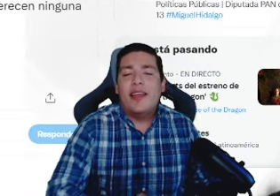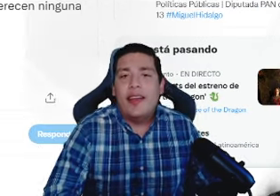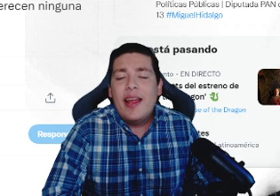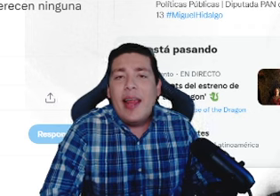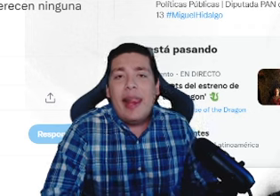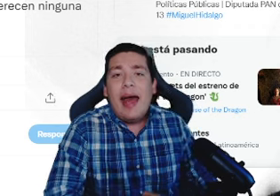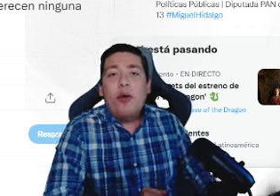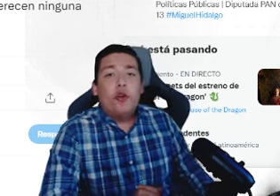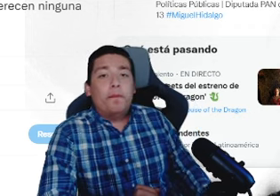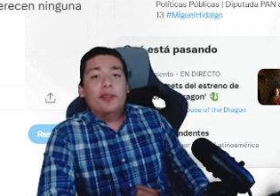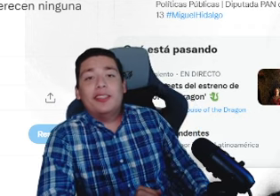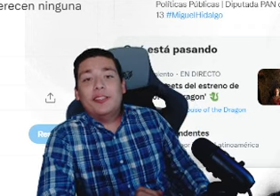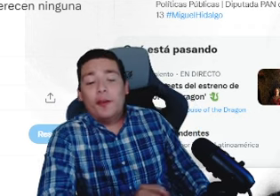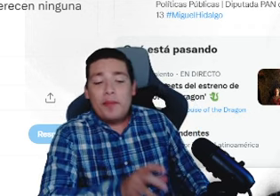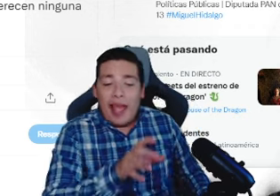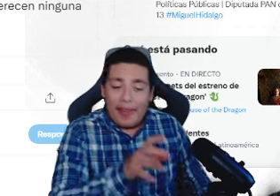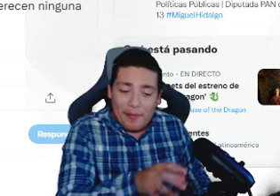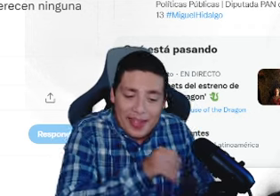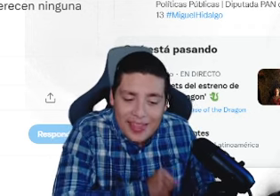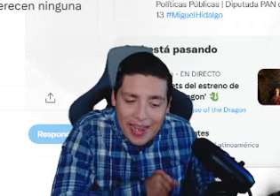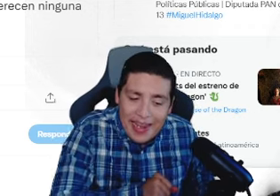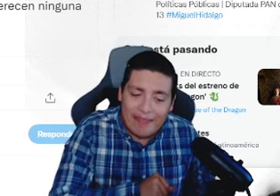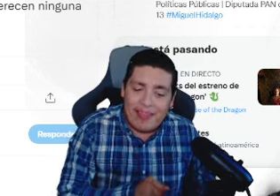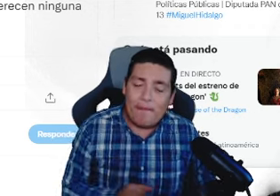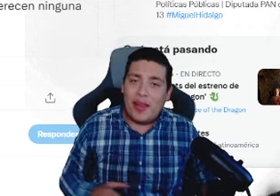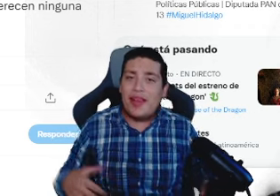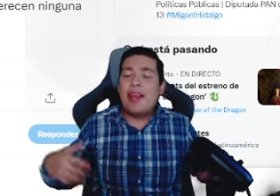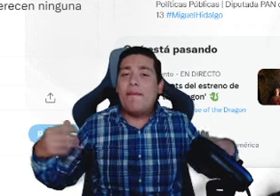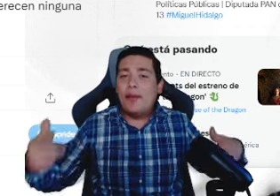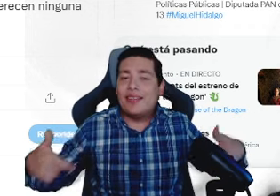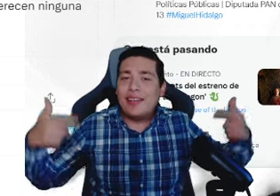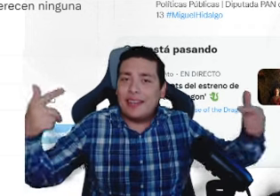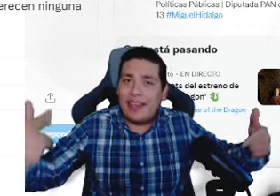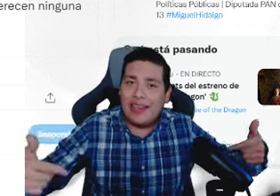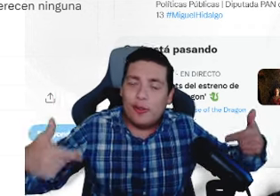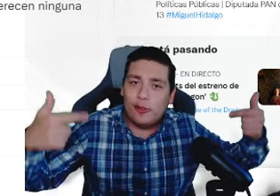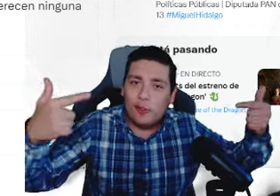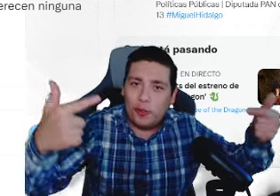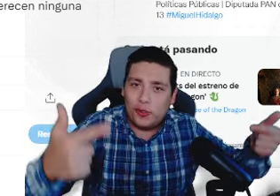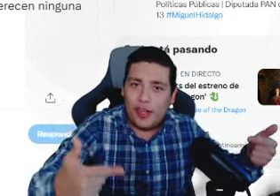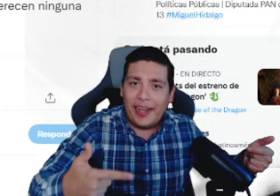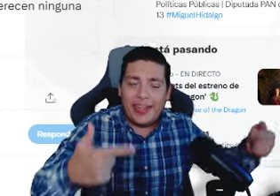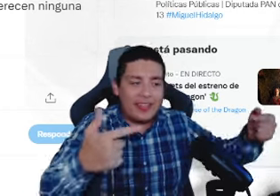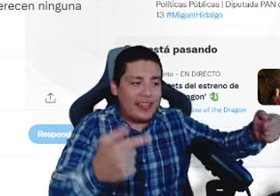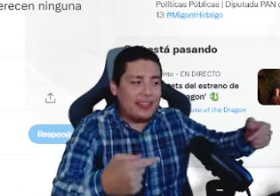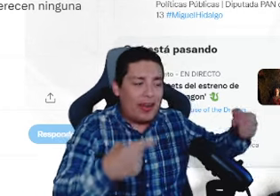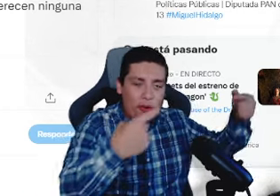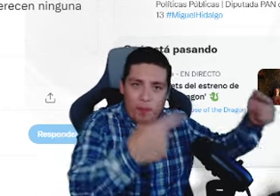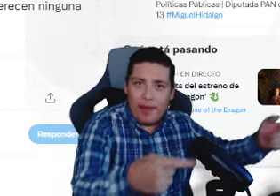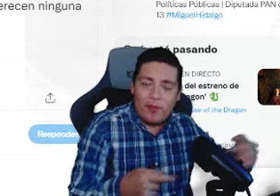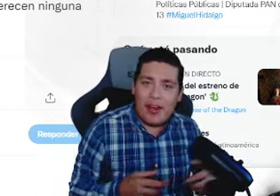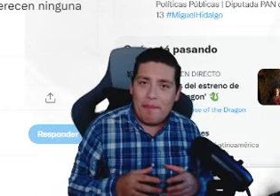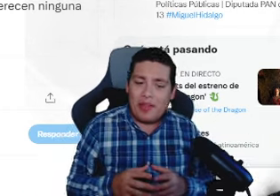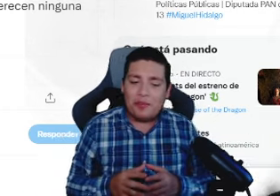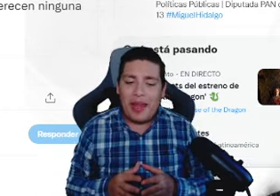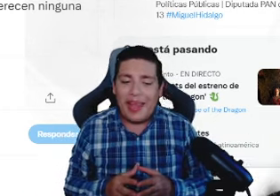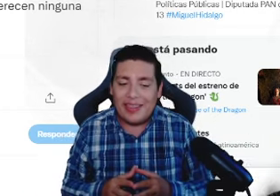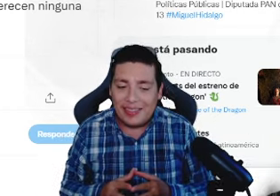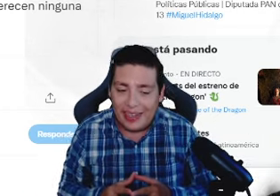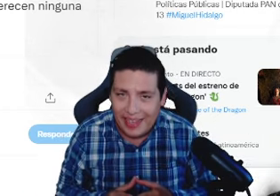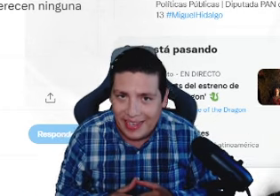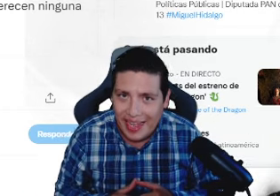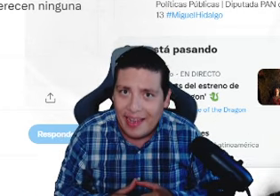que tienen la oposición. Además de ella, también empiezan a salir otros personajes que están copiando la